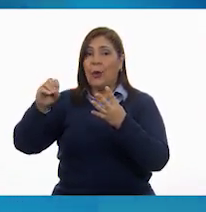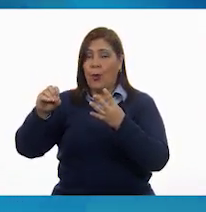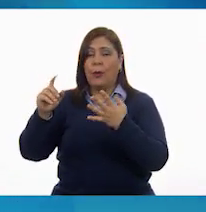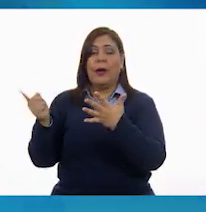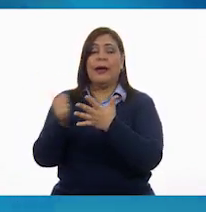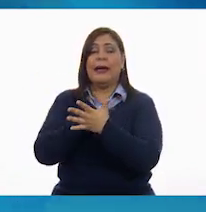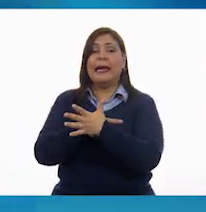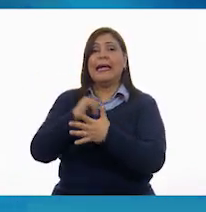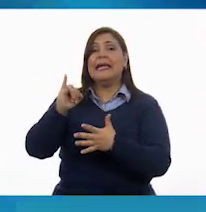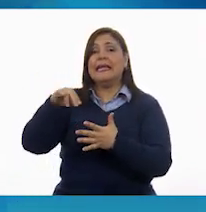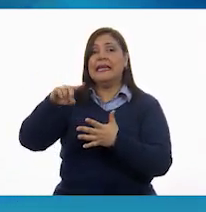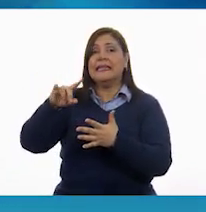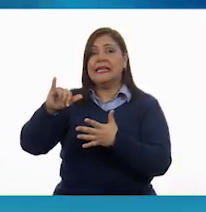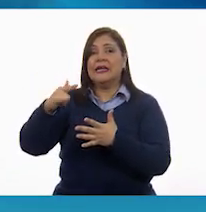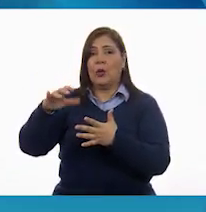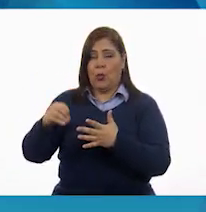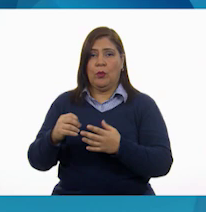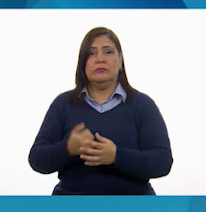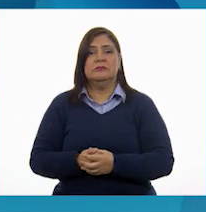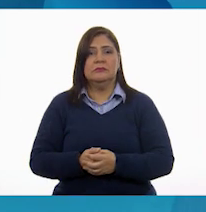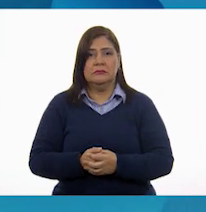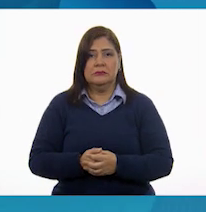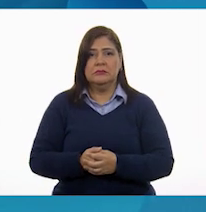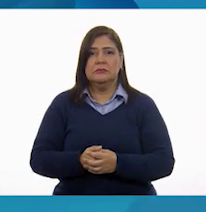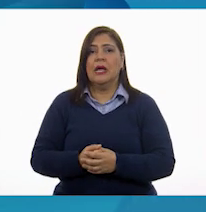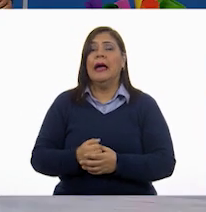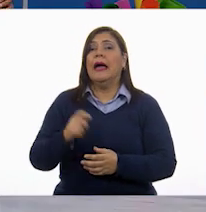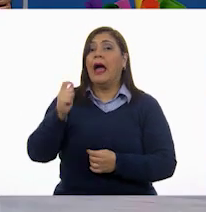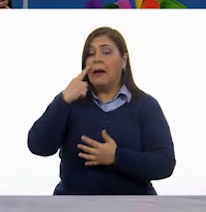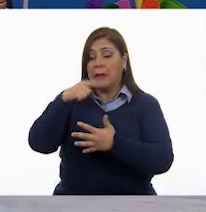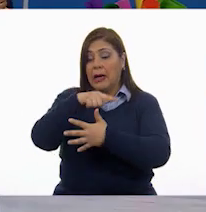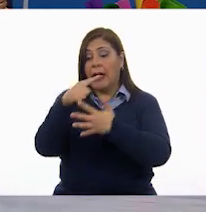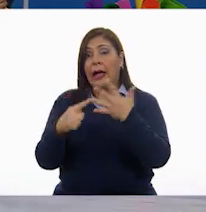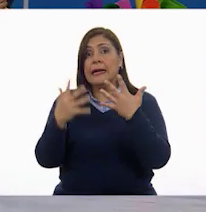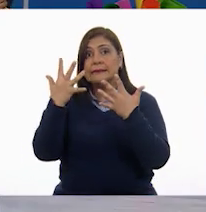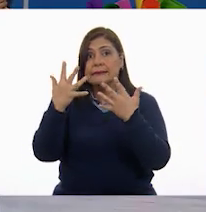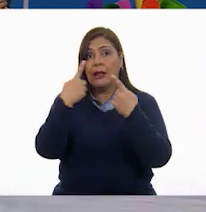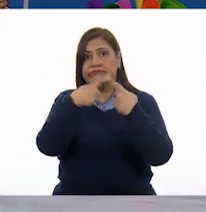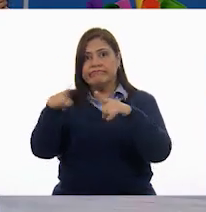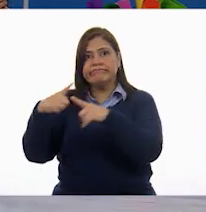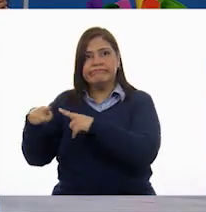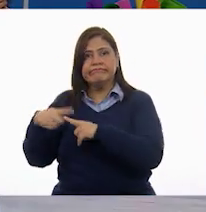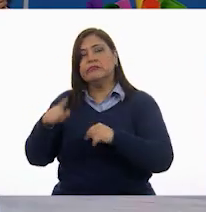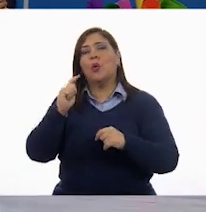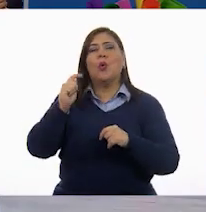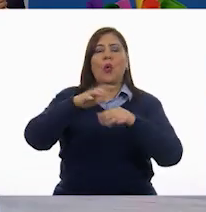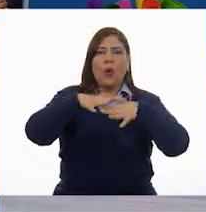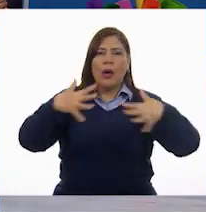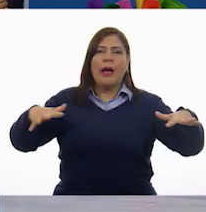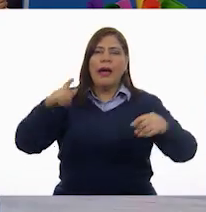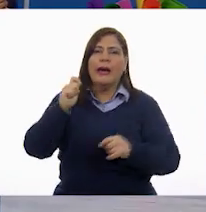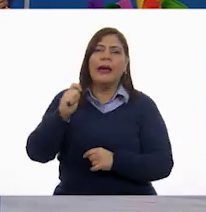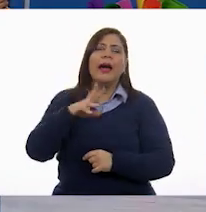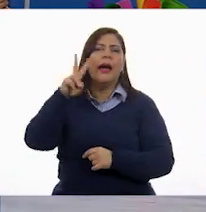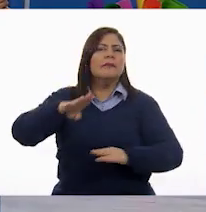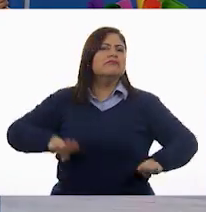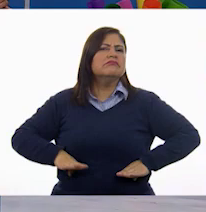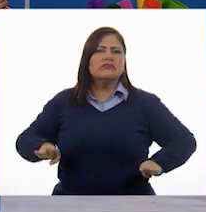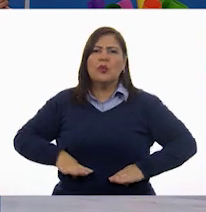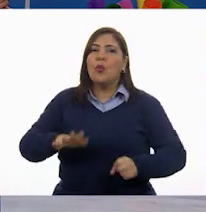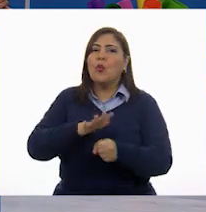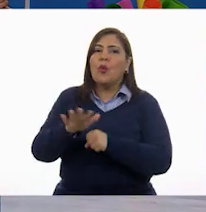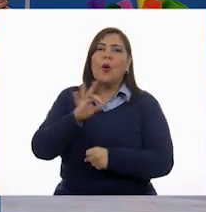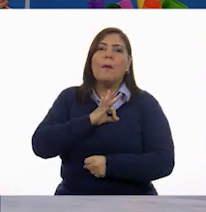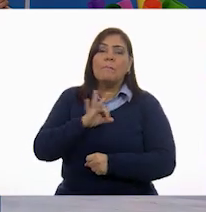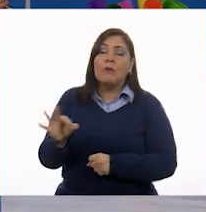Océano Índico. Son 5 grandes océanos. Su característica de estos océanos es que pueden tener hasta